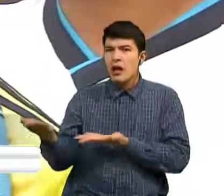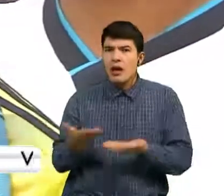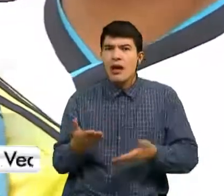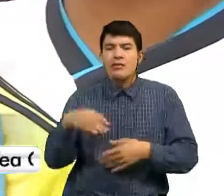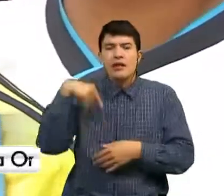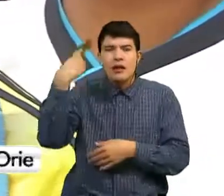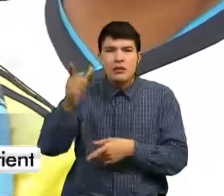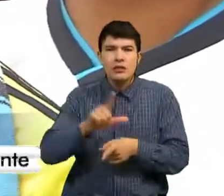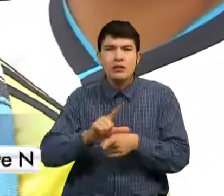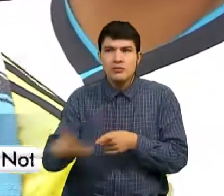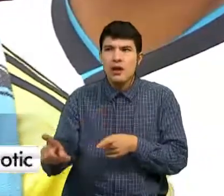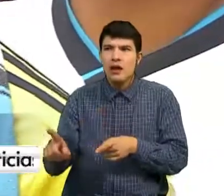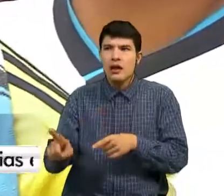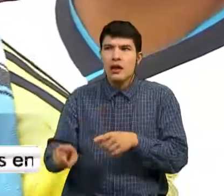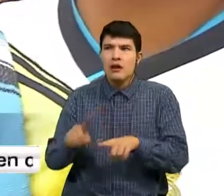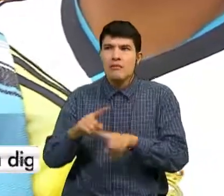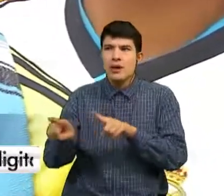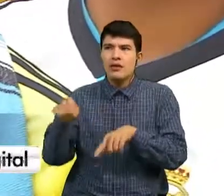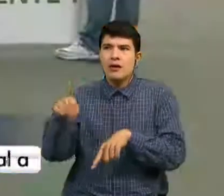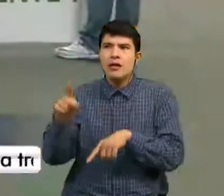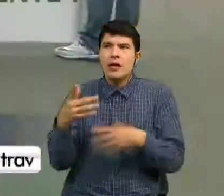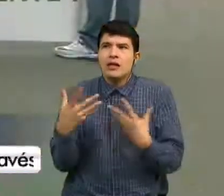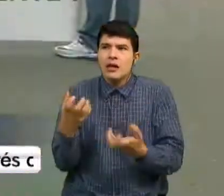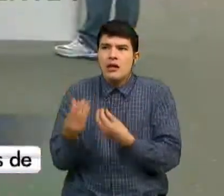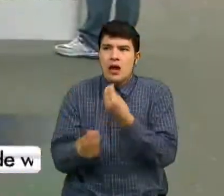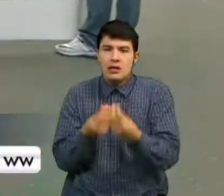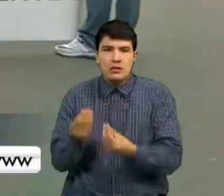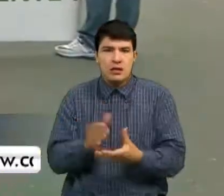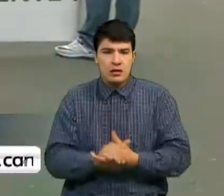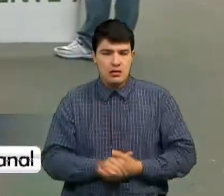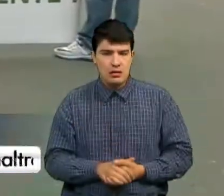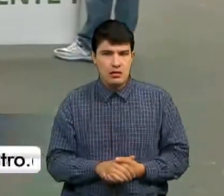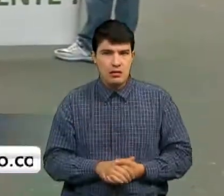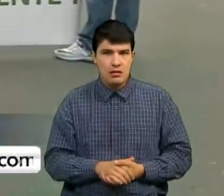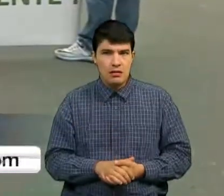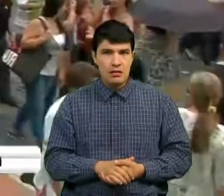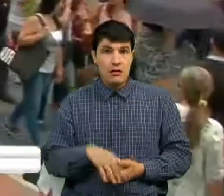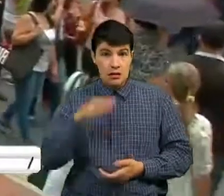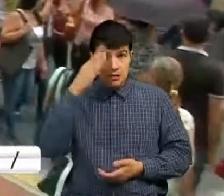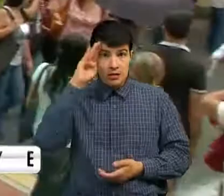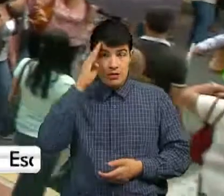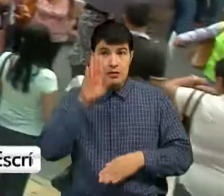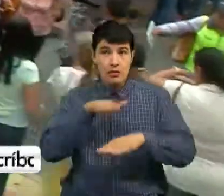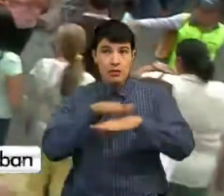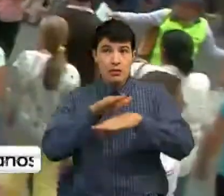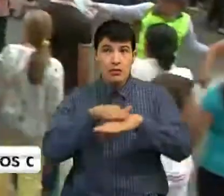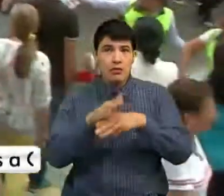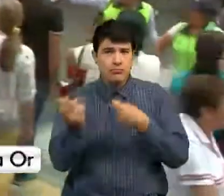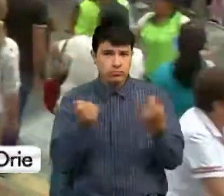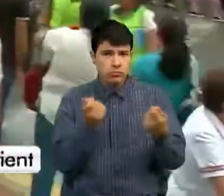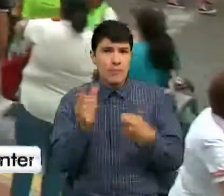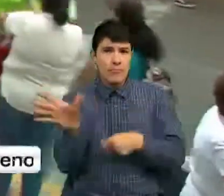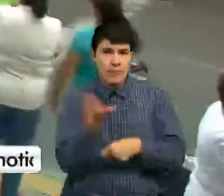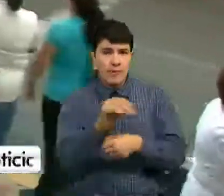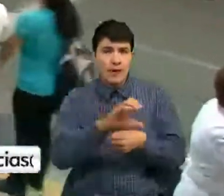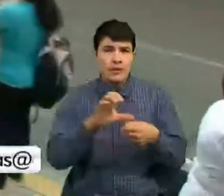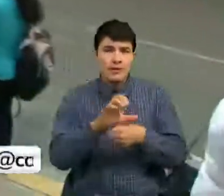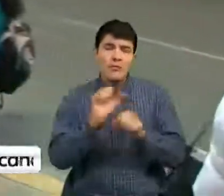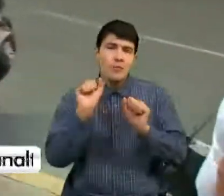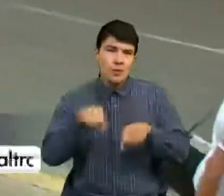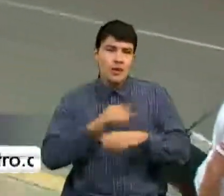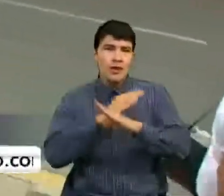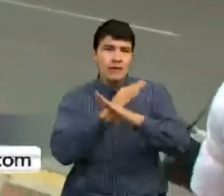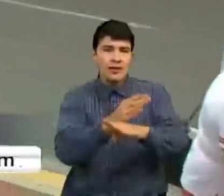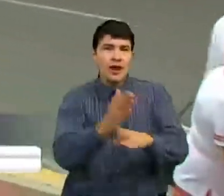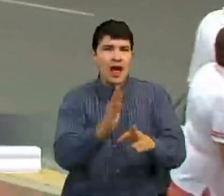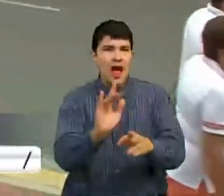de 8 días a tal hora, pero es hacer lo que ellos quieren. Por su parte, la policía advirtió que hubo control en toda la ciudad para evitar